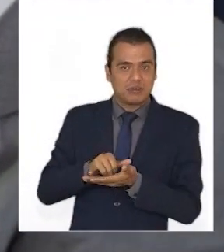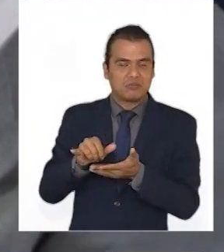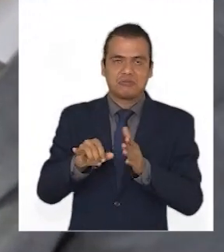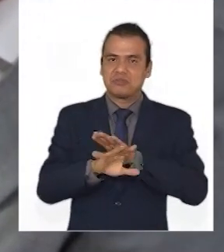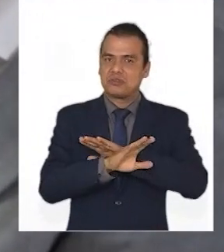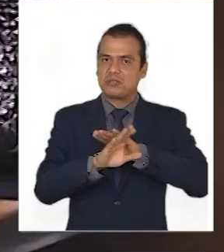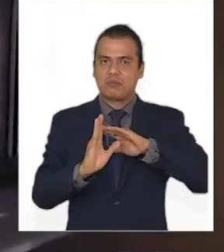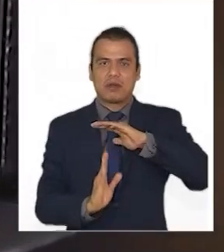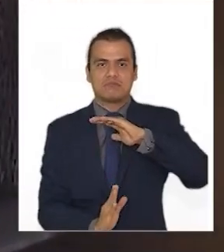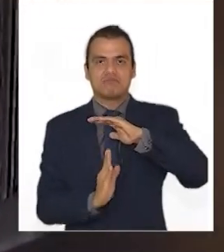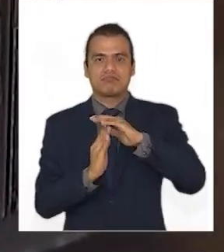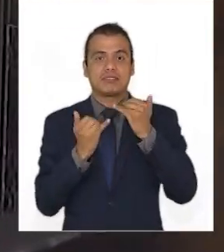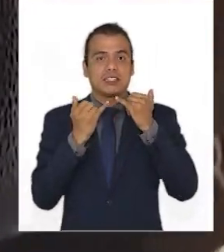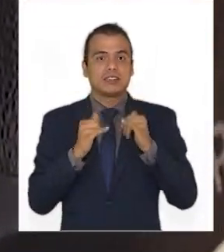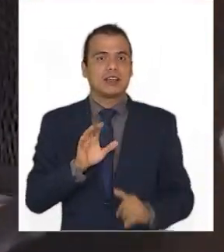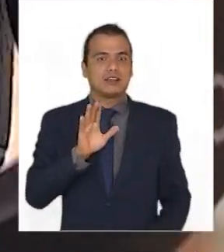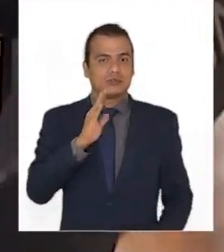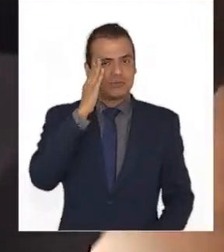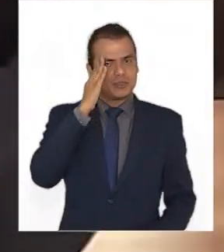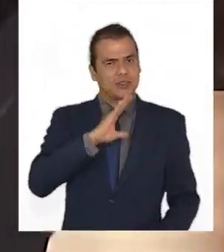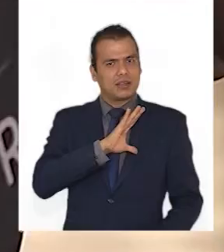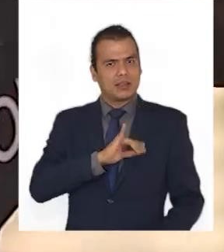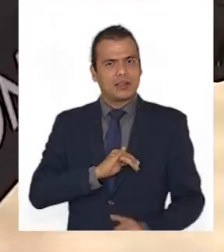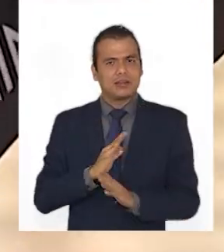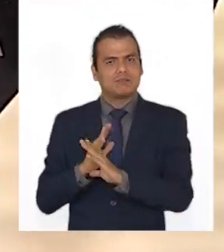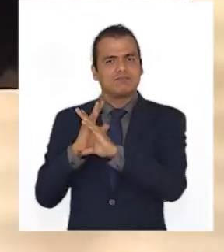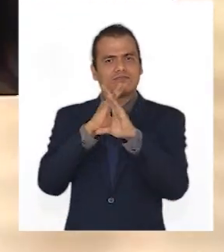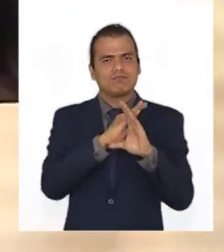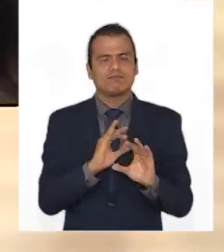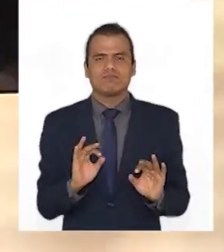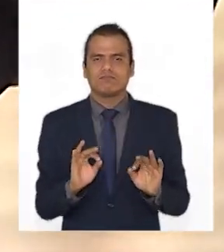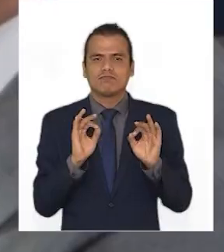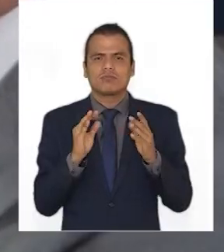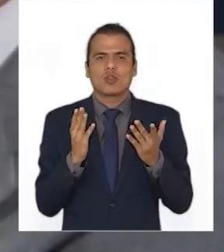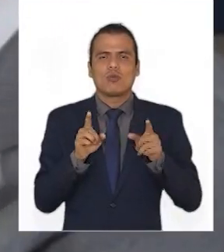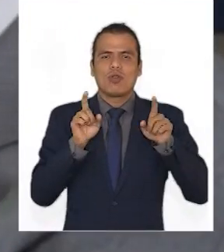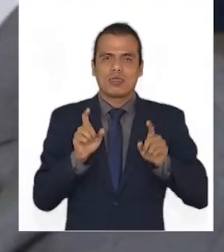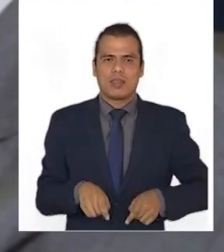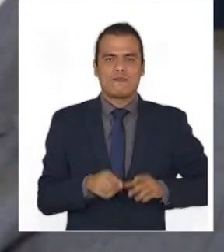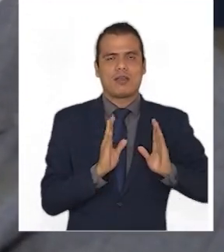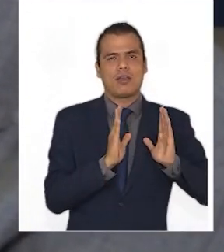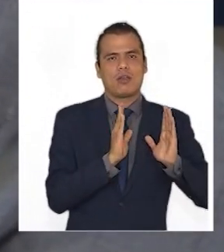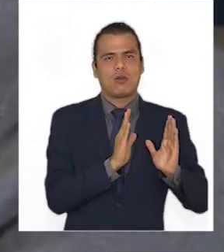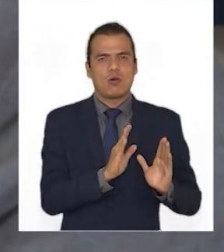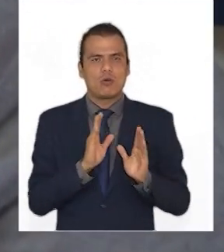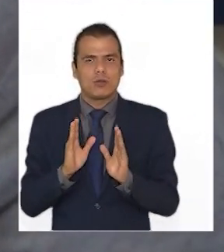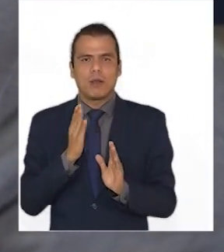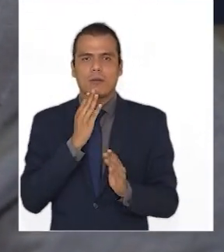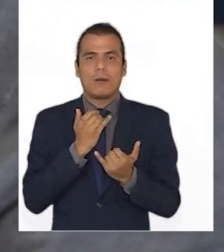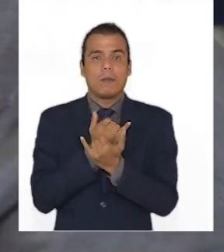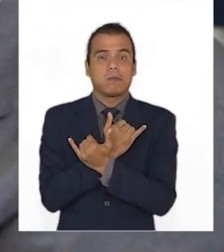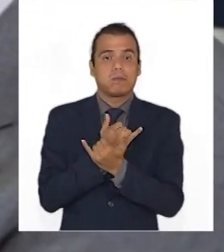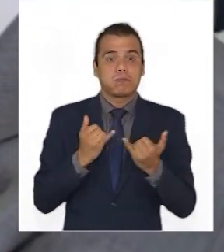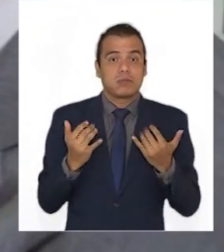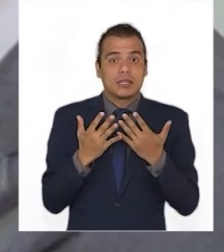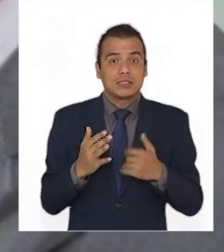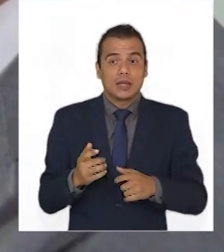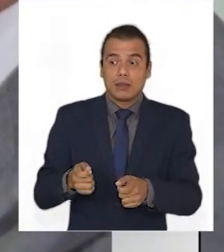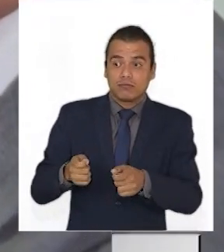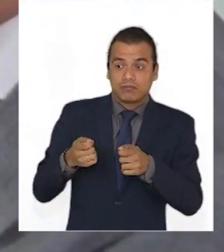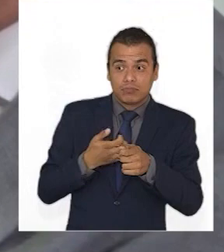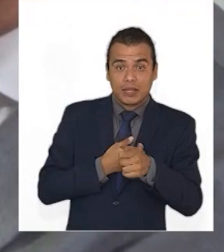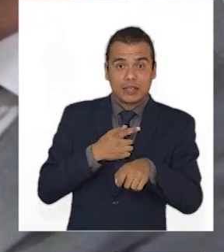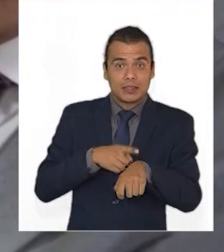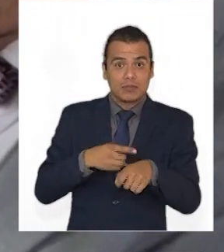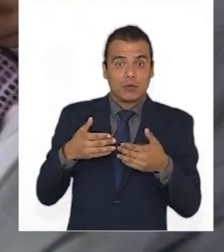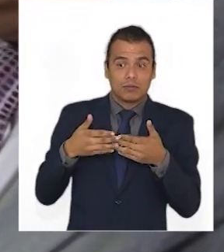venido haciéndolo. Si queremos una Cali segura, necesitamos una Cali ordenada. Y luego, cuando ya estabilicemos la ciudad en los primeros